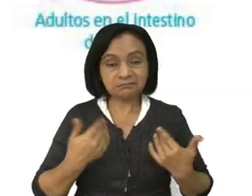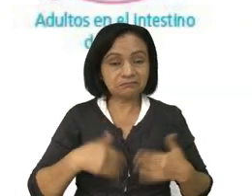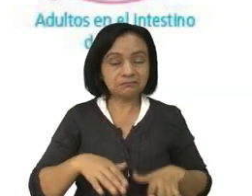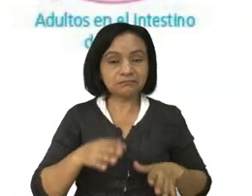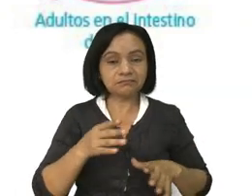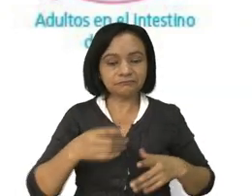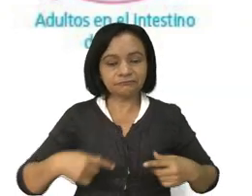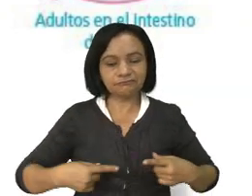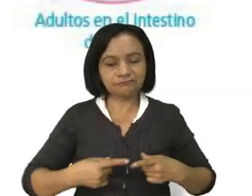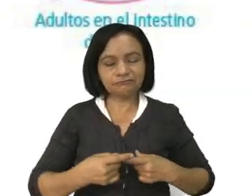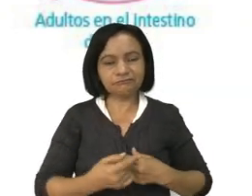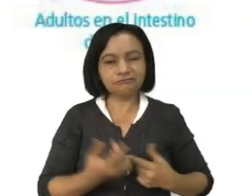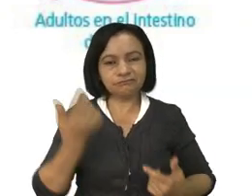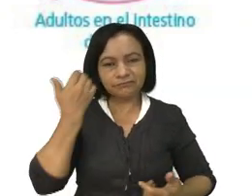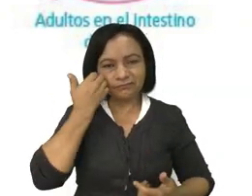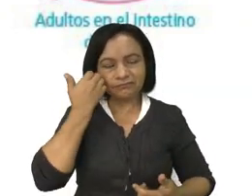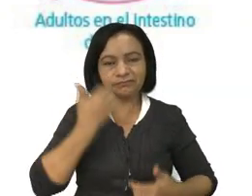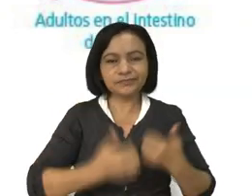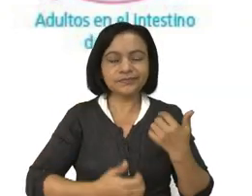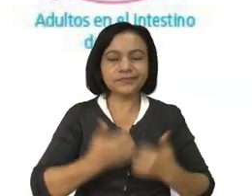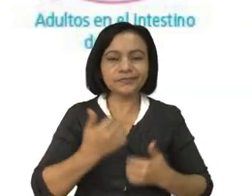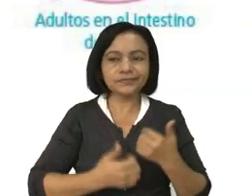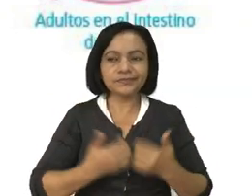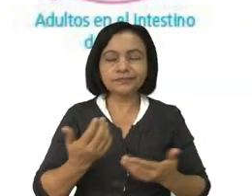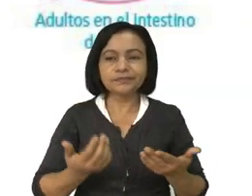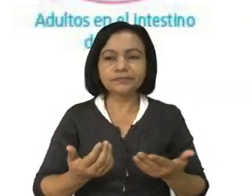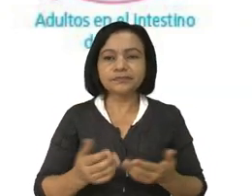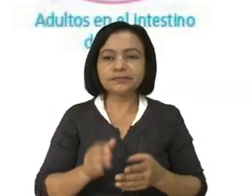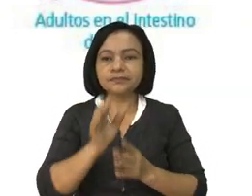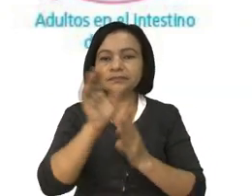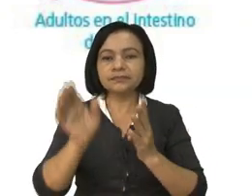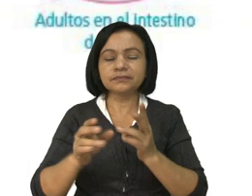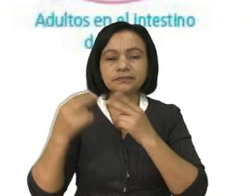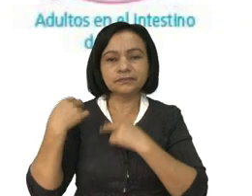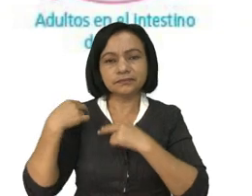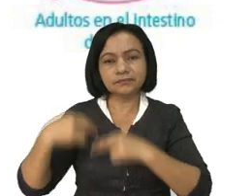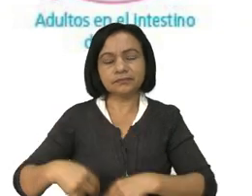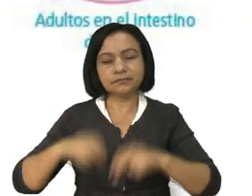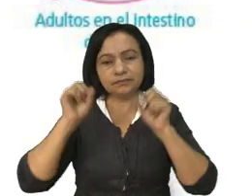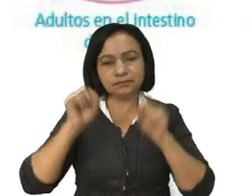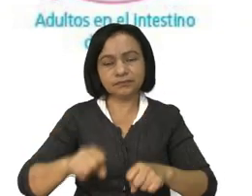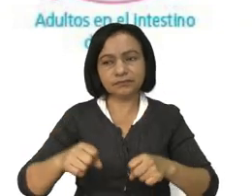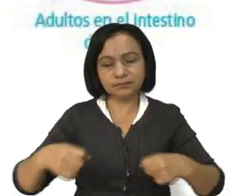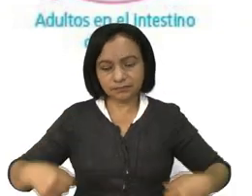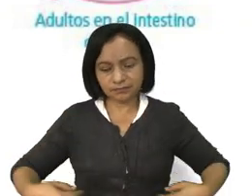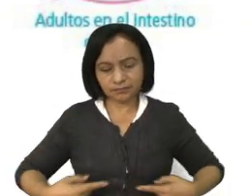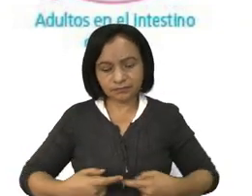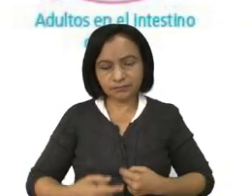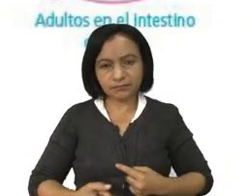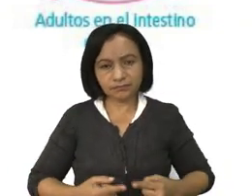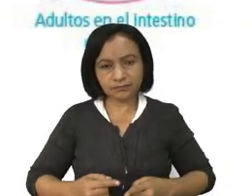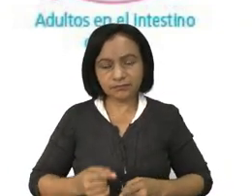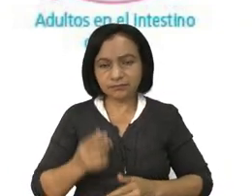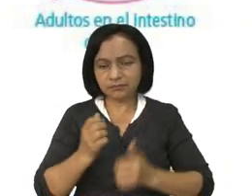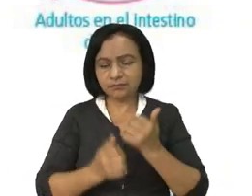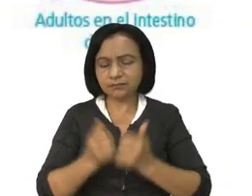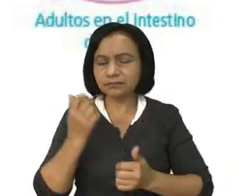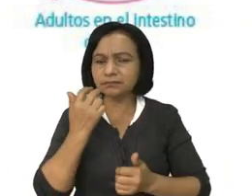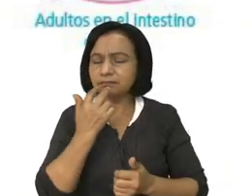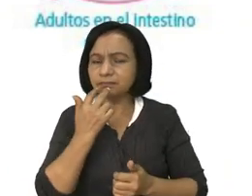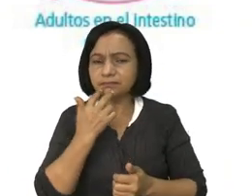y después iniciamos con los problemas de parásitos. ¿Cuánto es la cantidad que el ser humano puede tener parásitos, doctor, y que no les